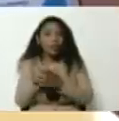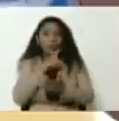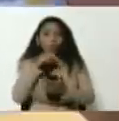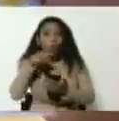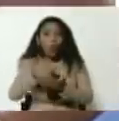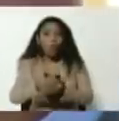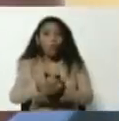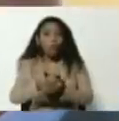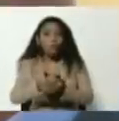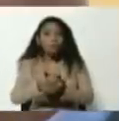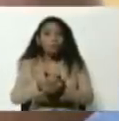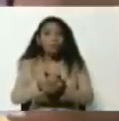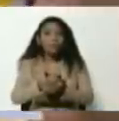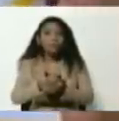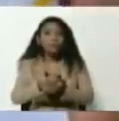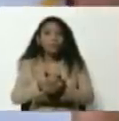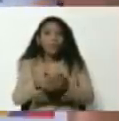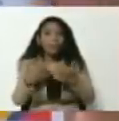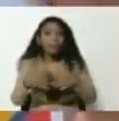Recovery Assets.